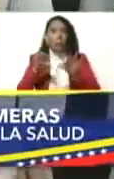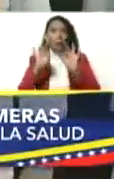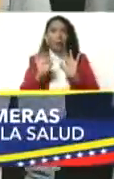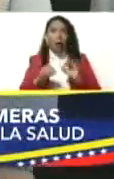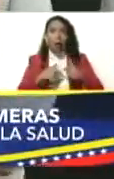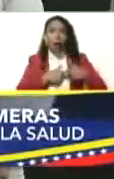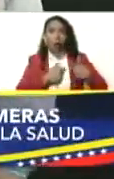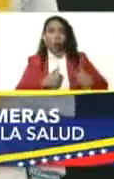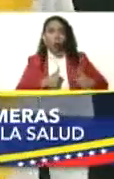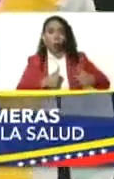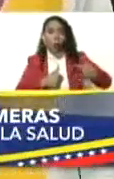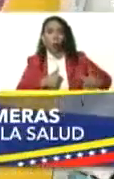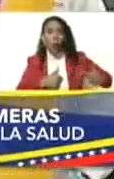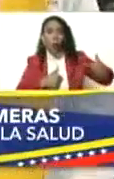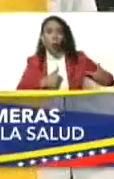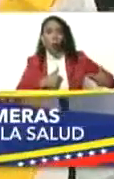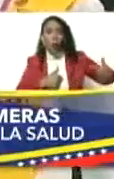cardiología.